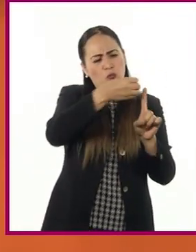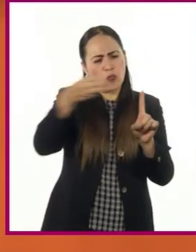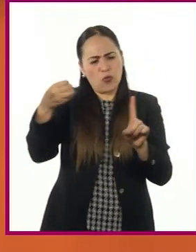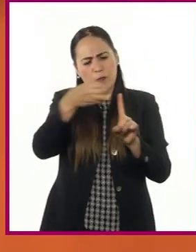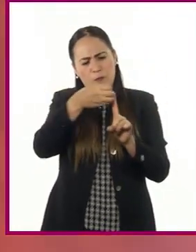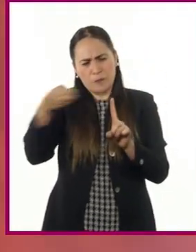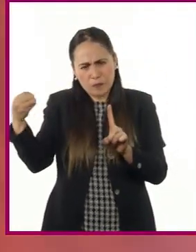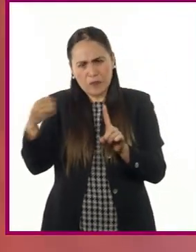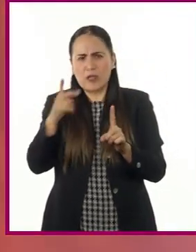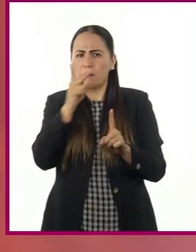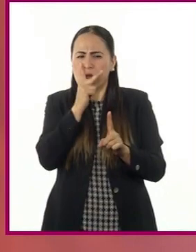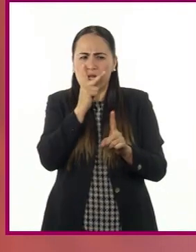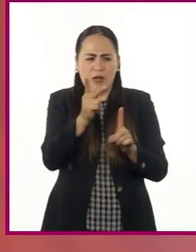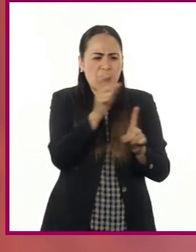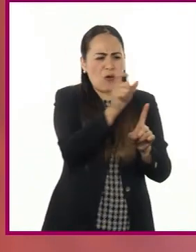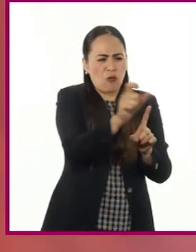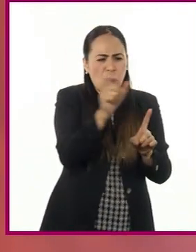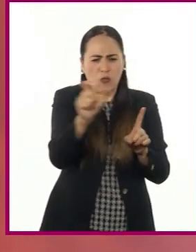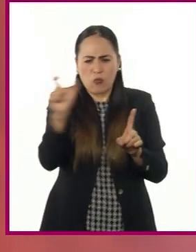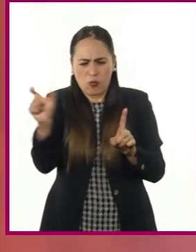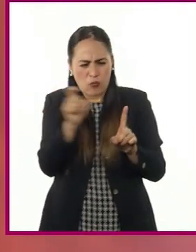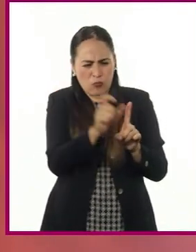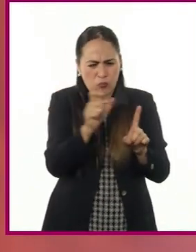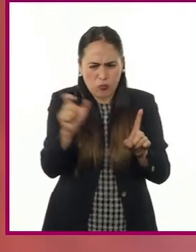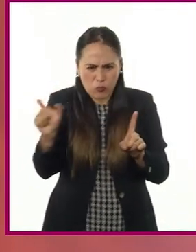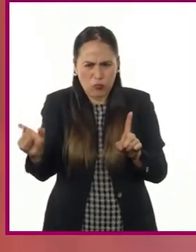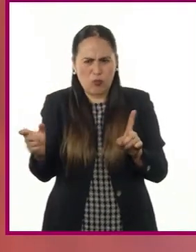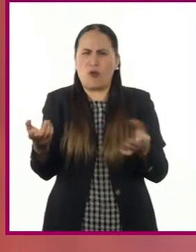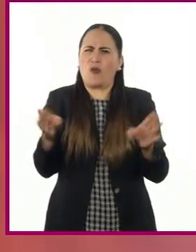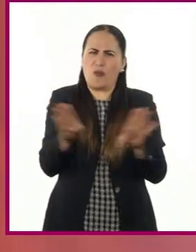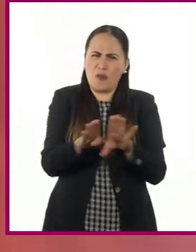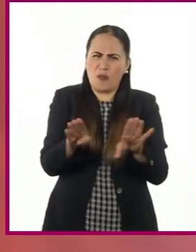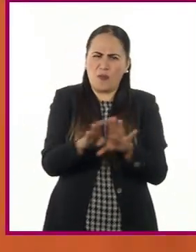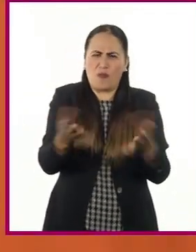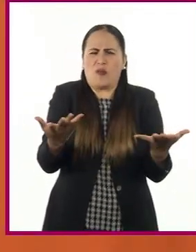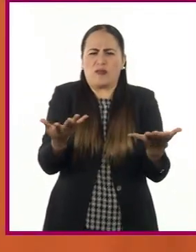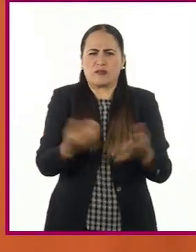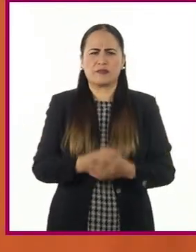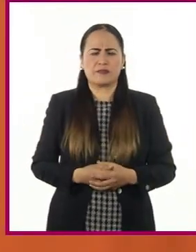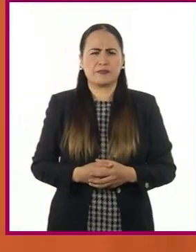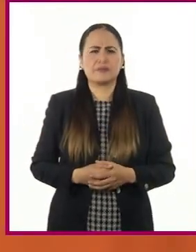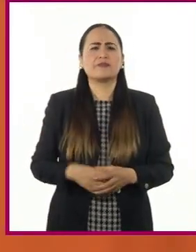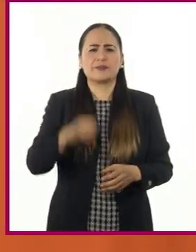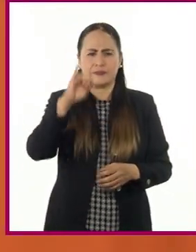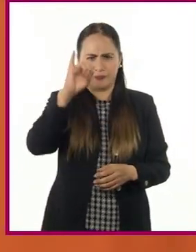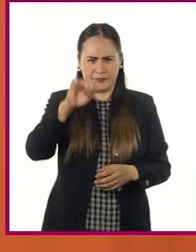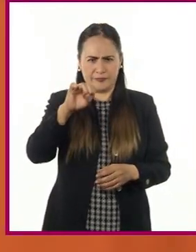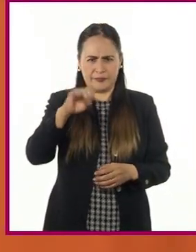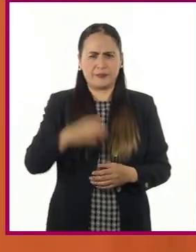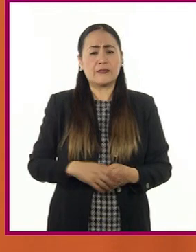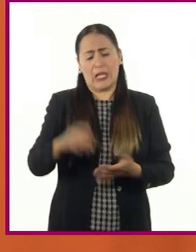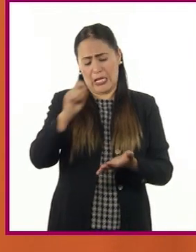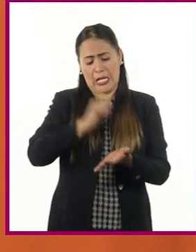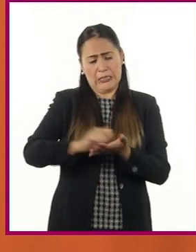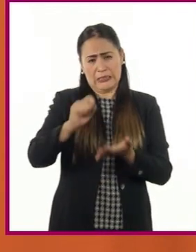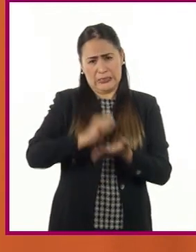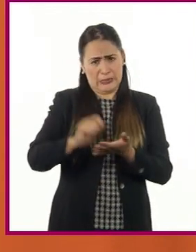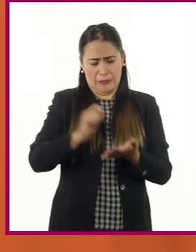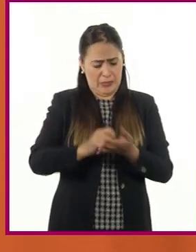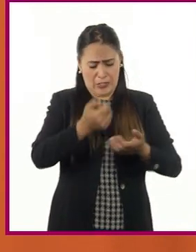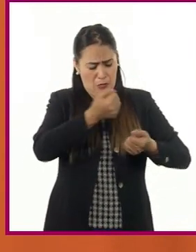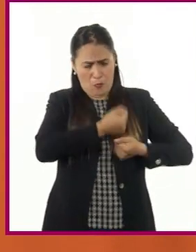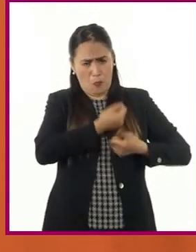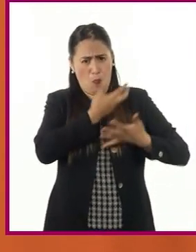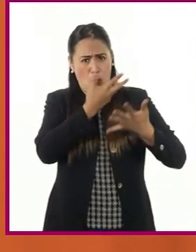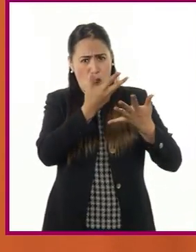la página. ¿Formas, profesora? ¿Y eso cómo es? Pues así, en lugar de escribir el poema en